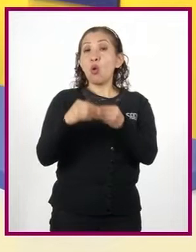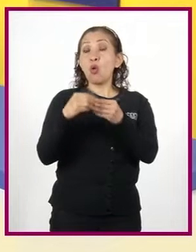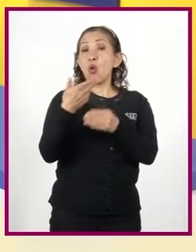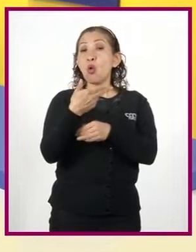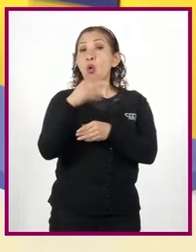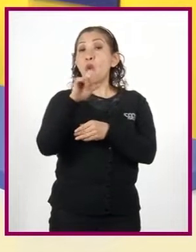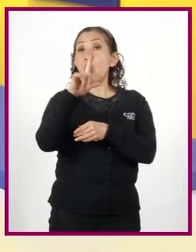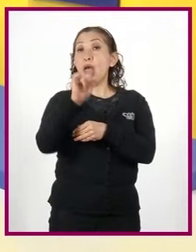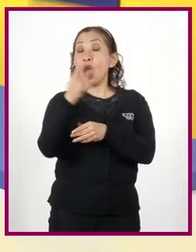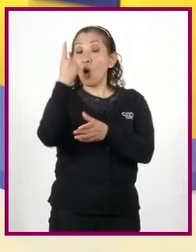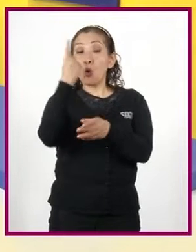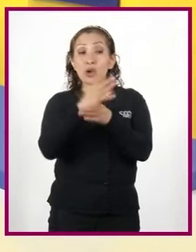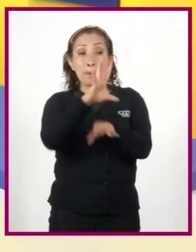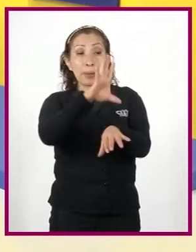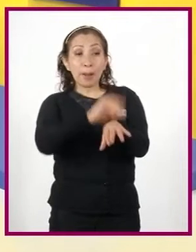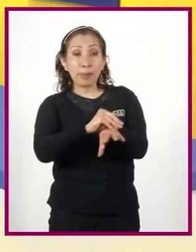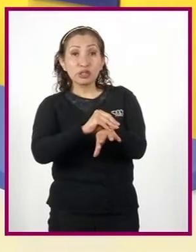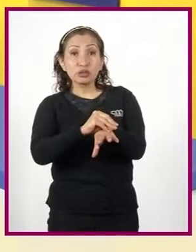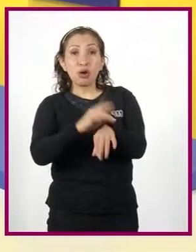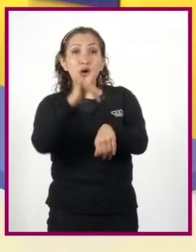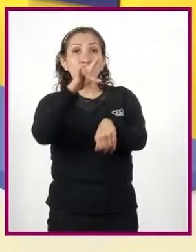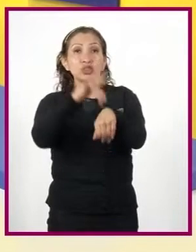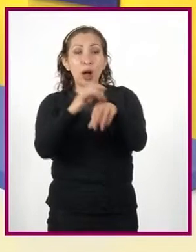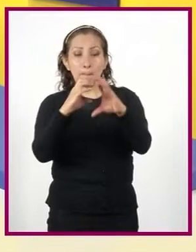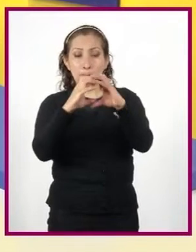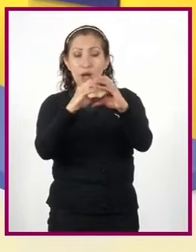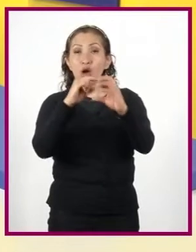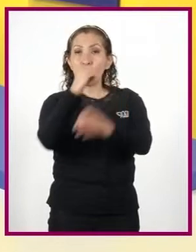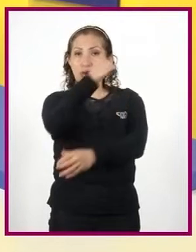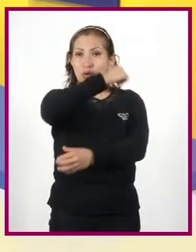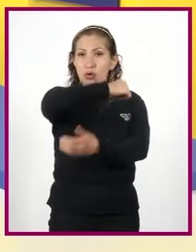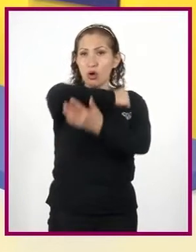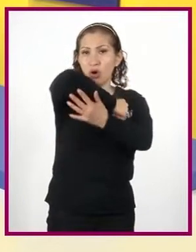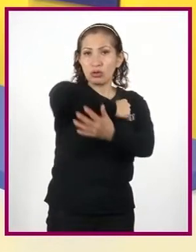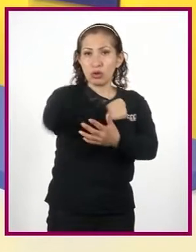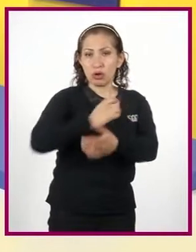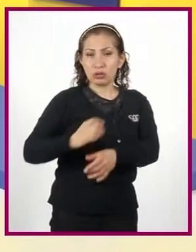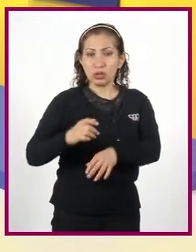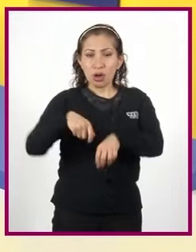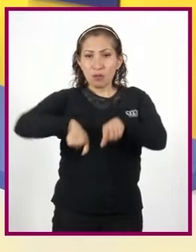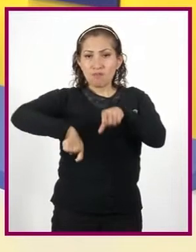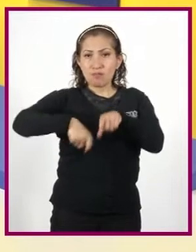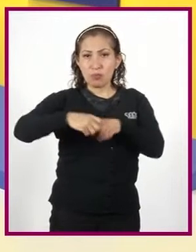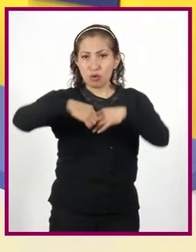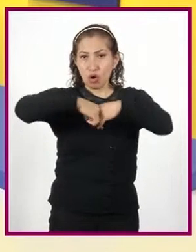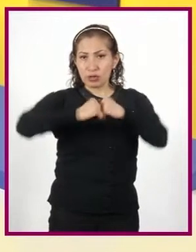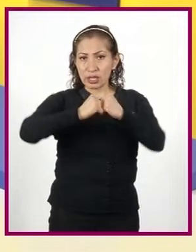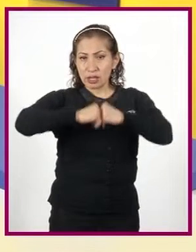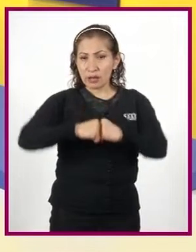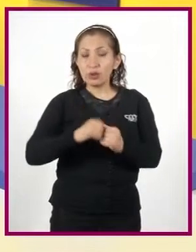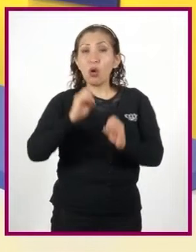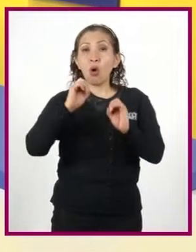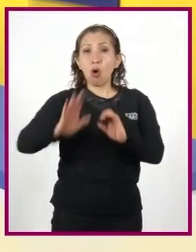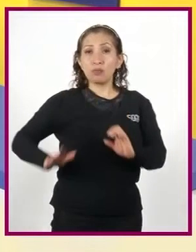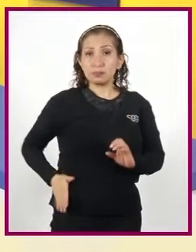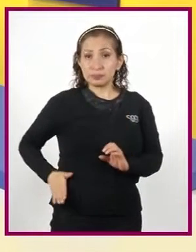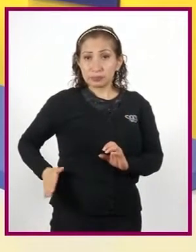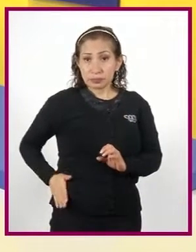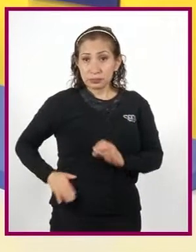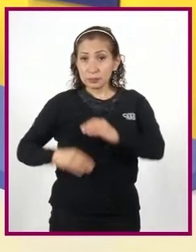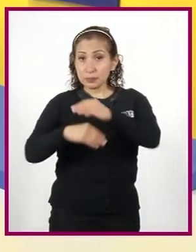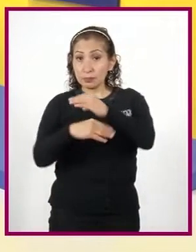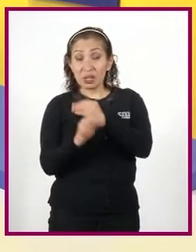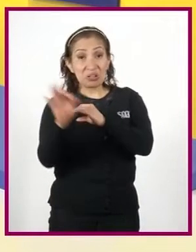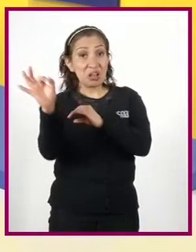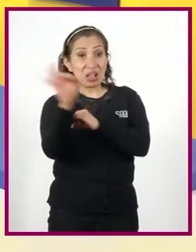se permitía tocar la pelota con los codos, las rodillas y las caderas. En caso